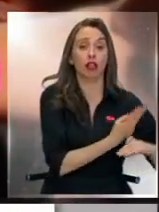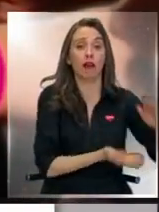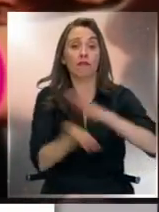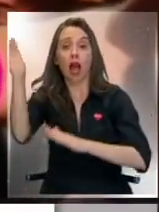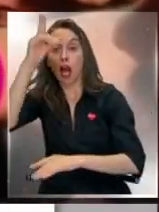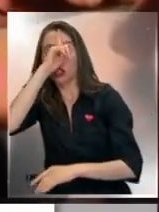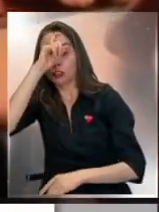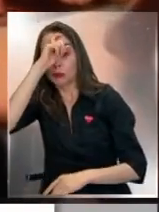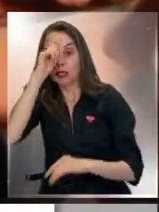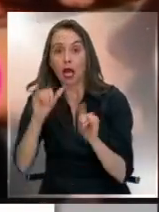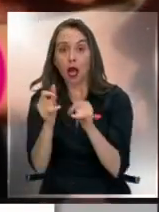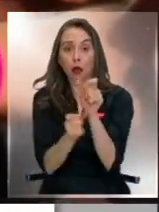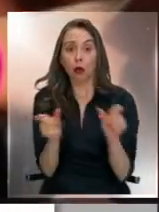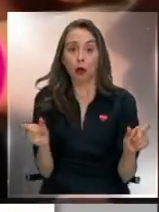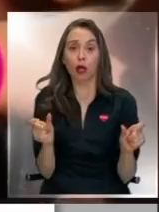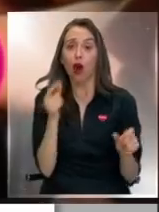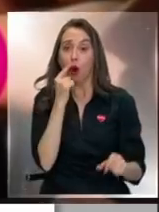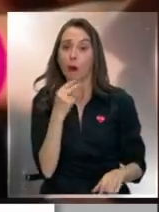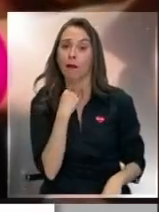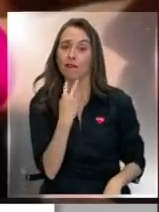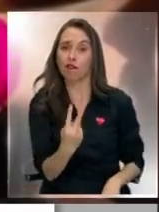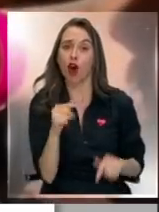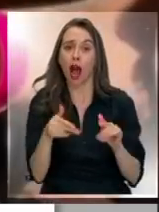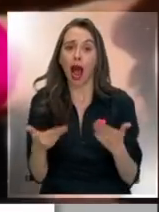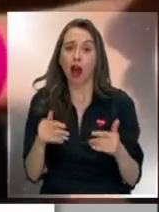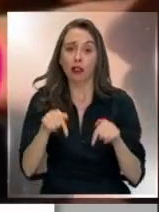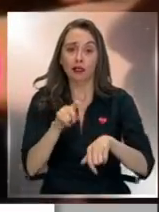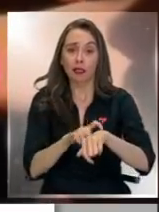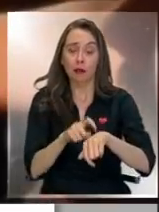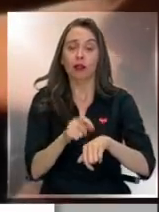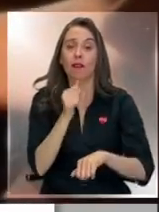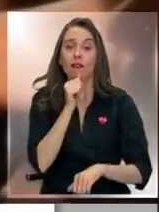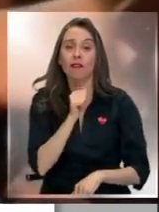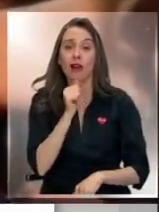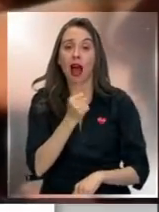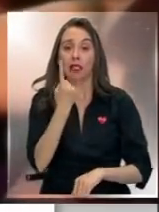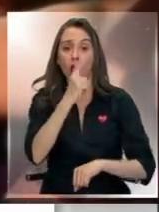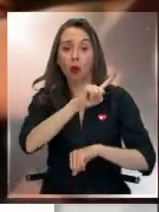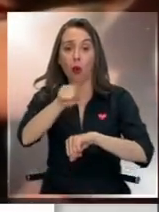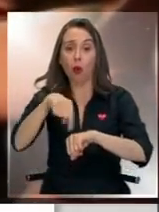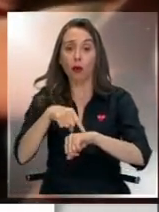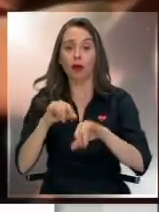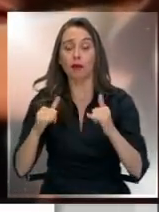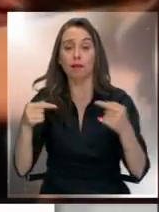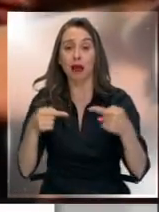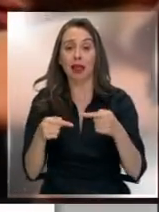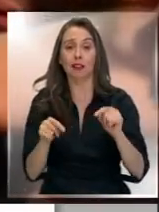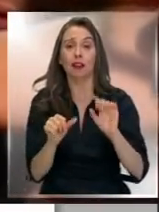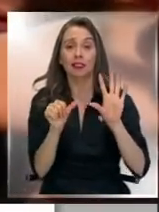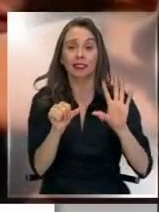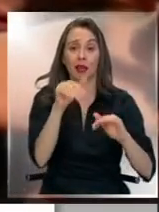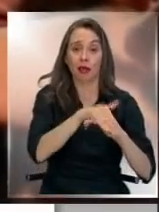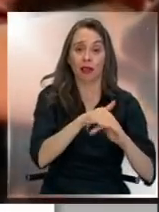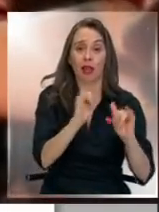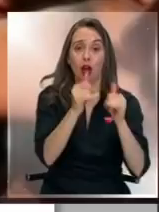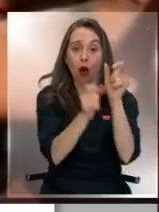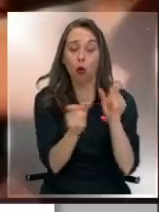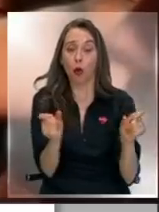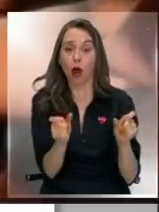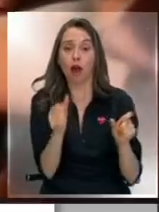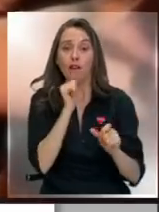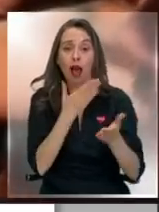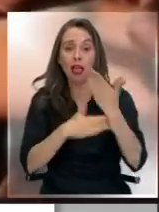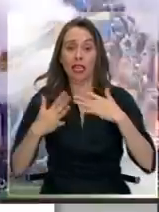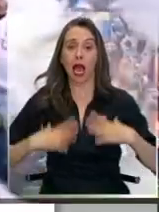plantel de miado. Y aparte, ahora, en este momento, estamos a una hora de lo que sería el partido a las 6. Y los jugadores no se han cambiado, no han